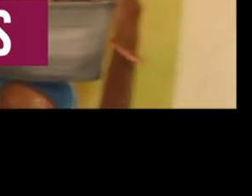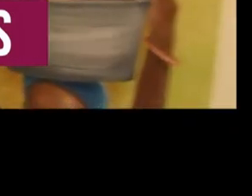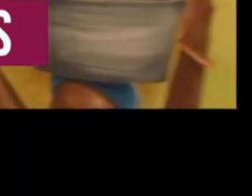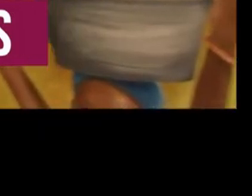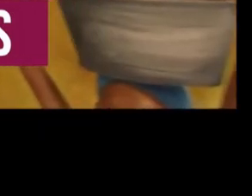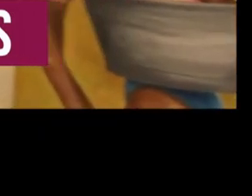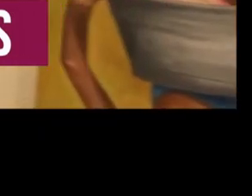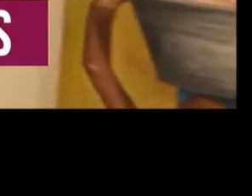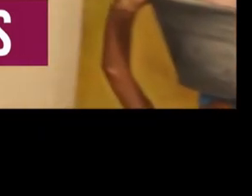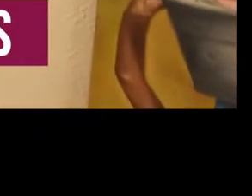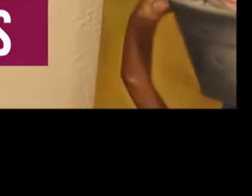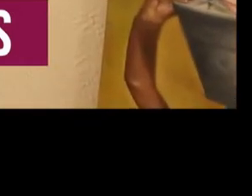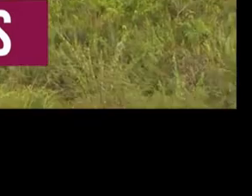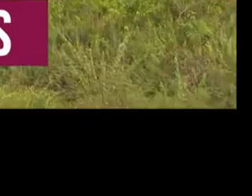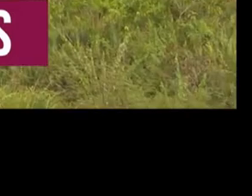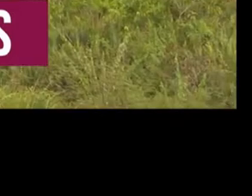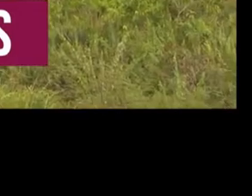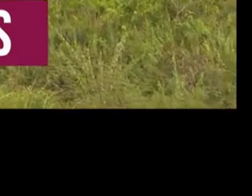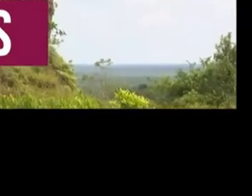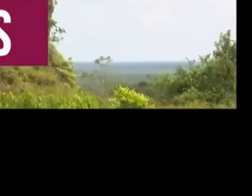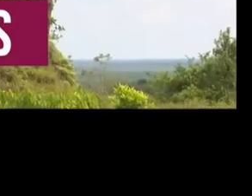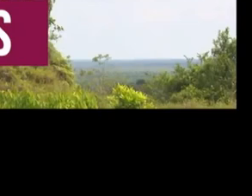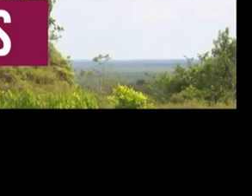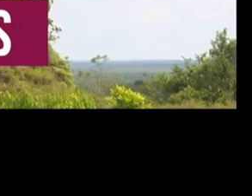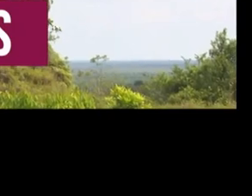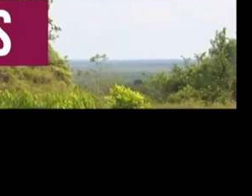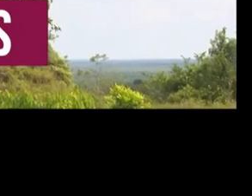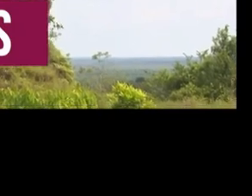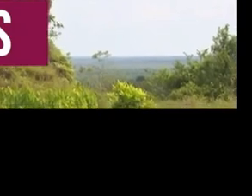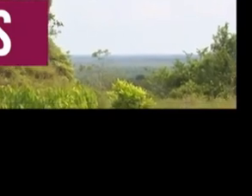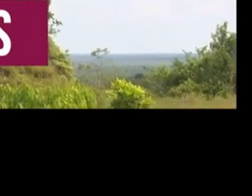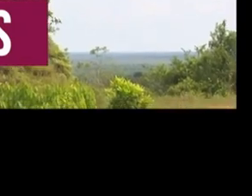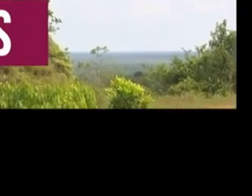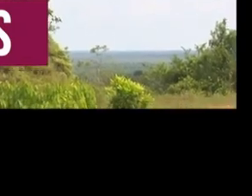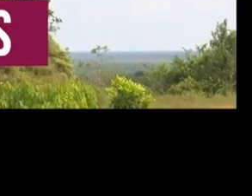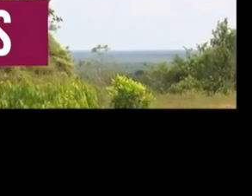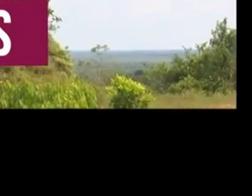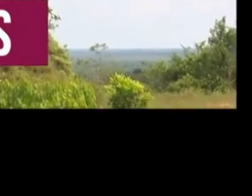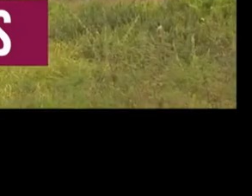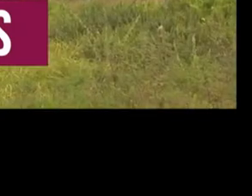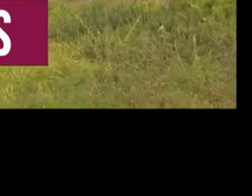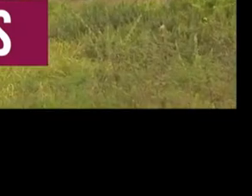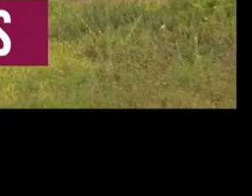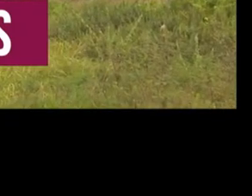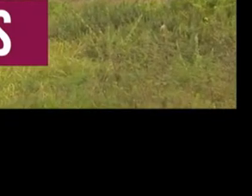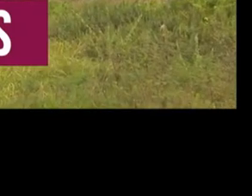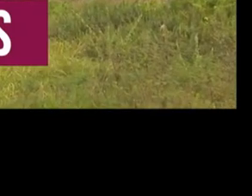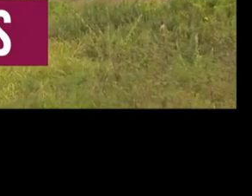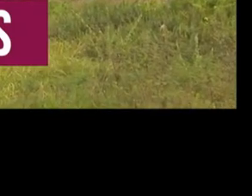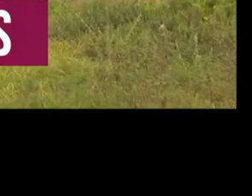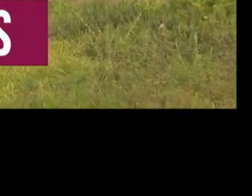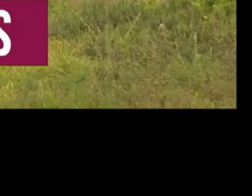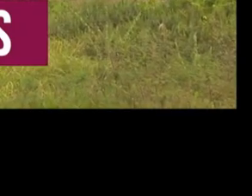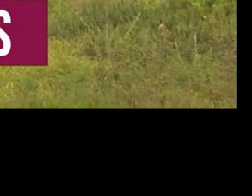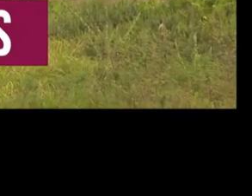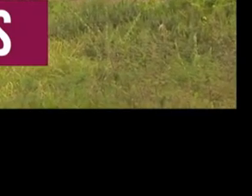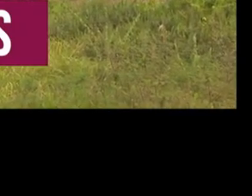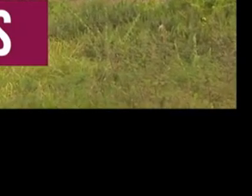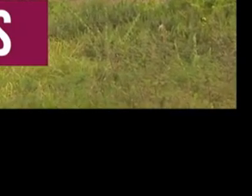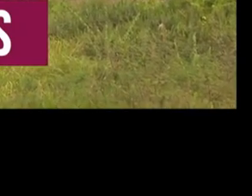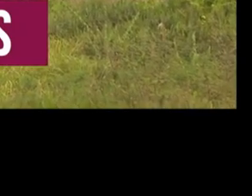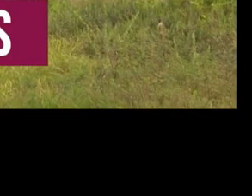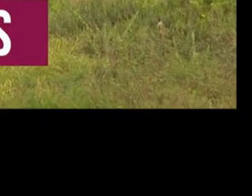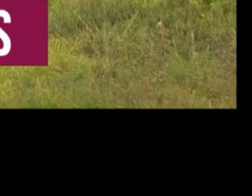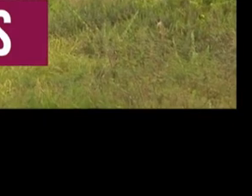con dos del corazón que